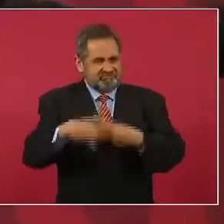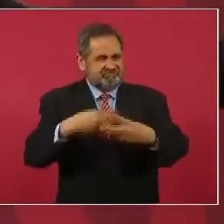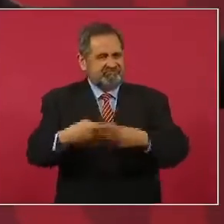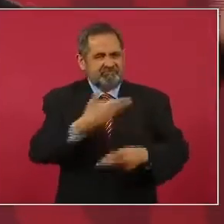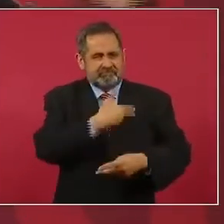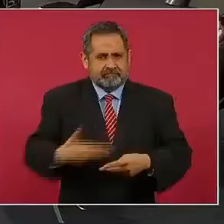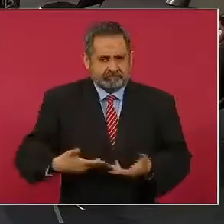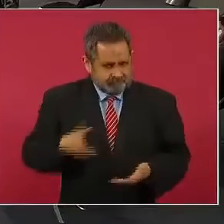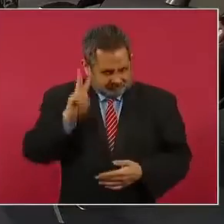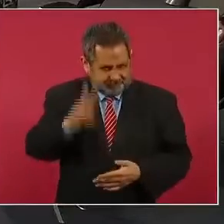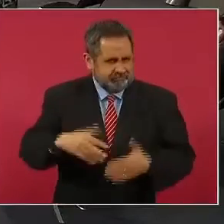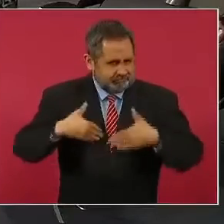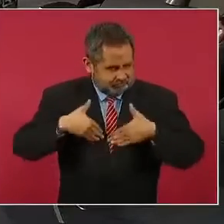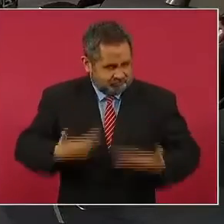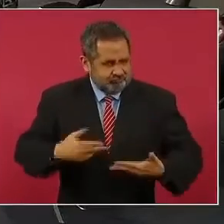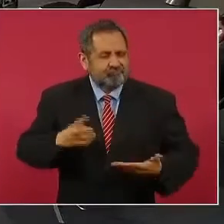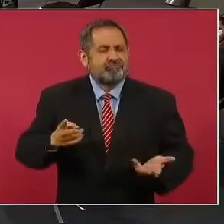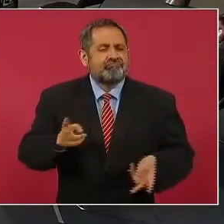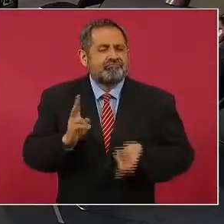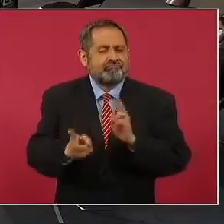Digo, porque si vamos a hablar,